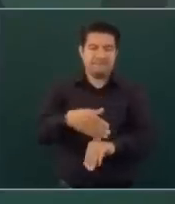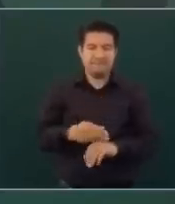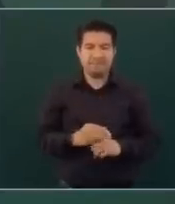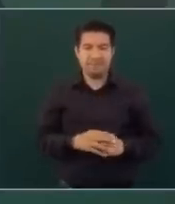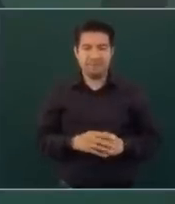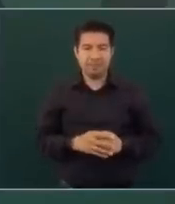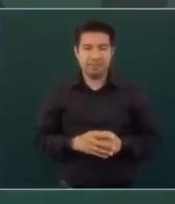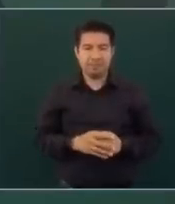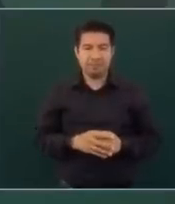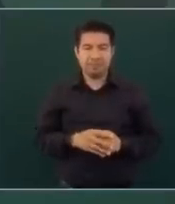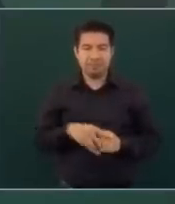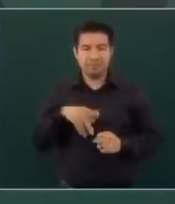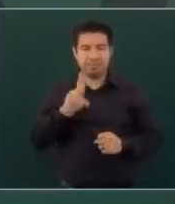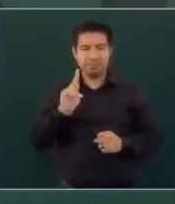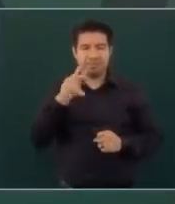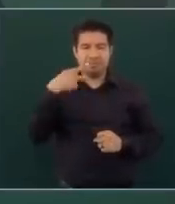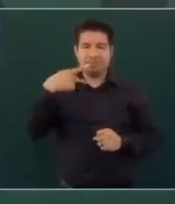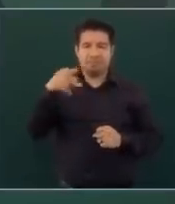pero no.